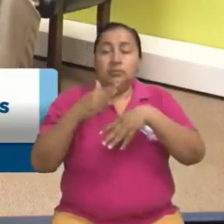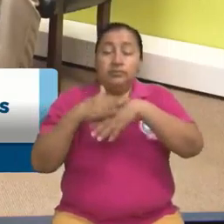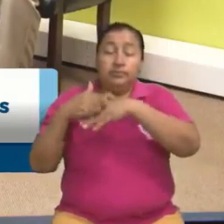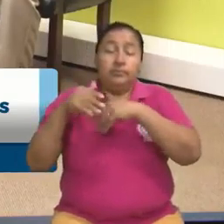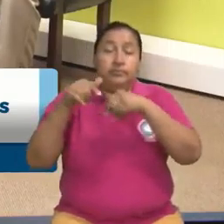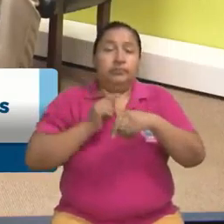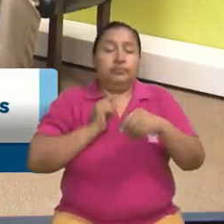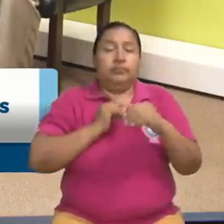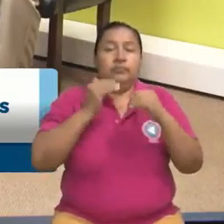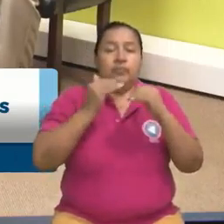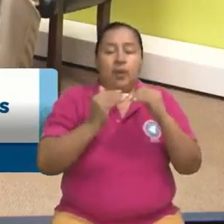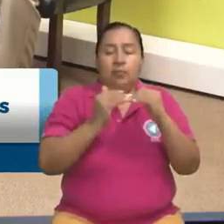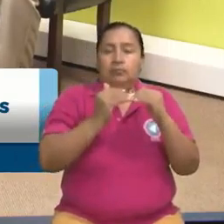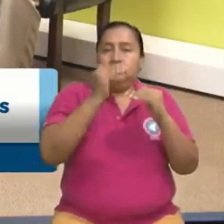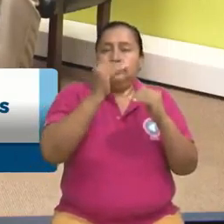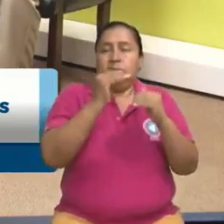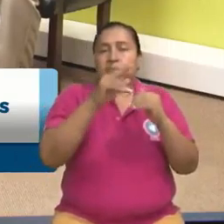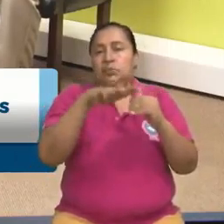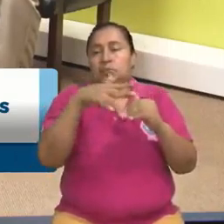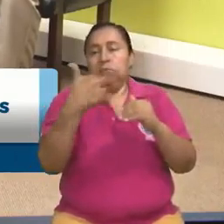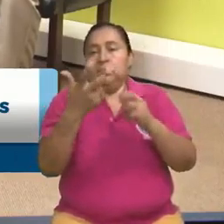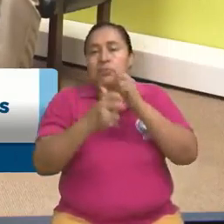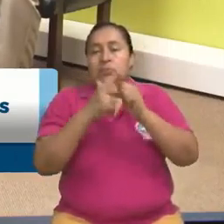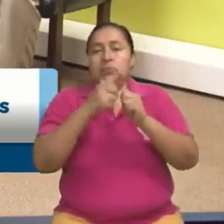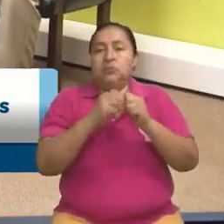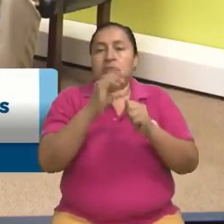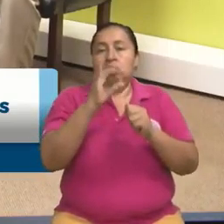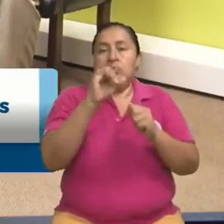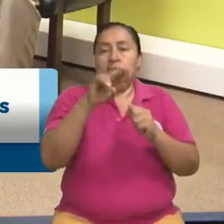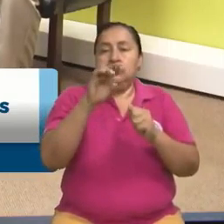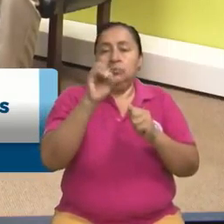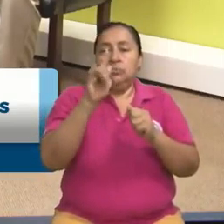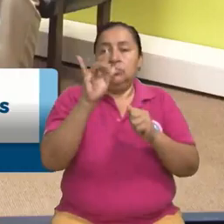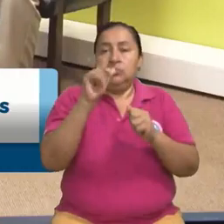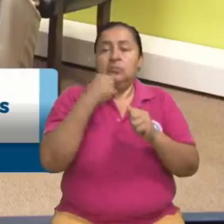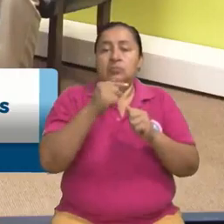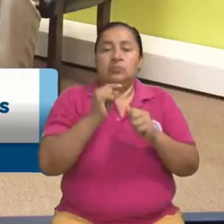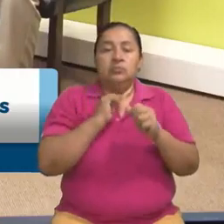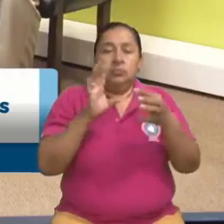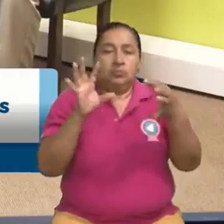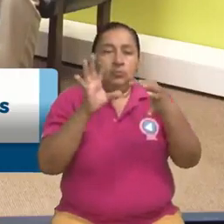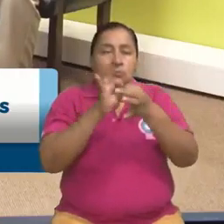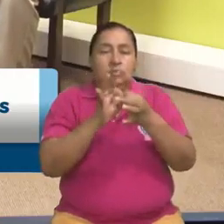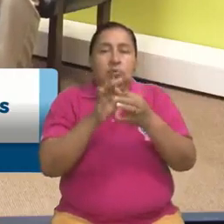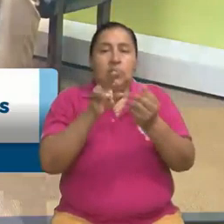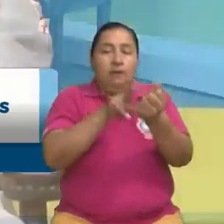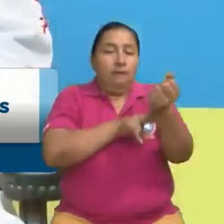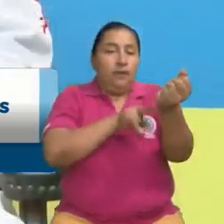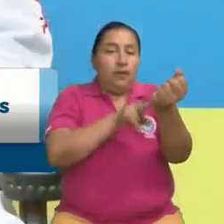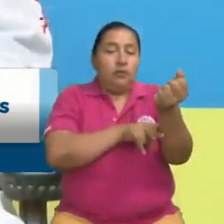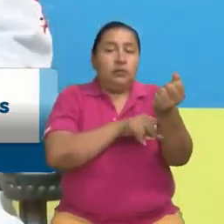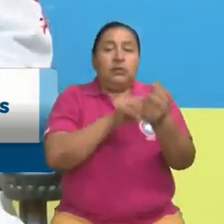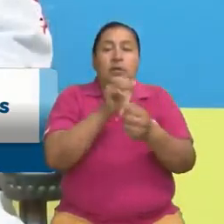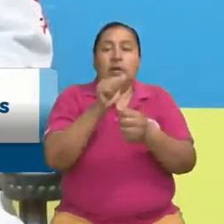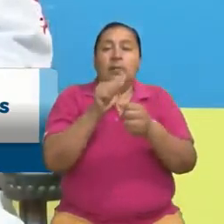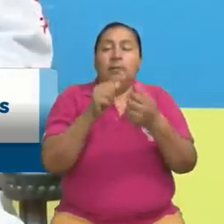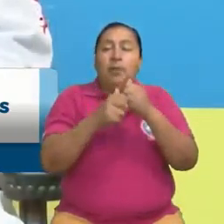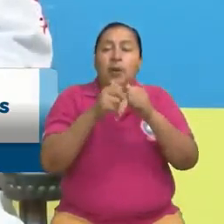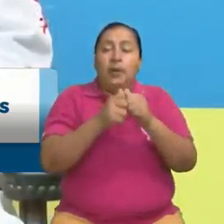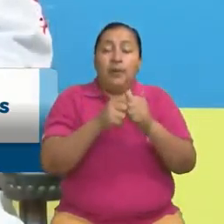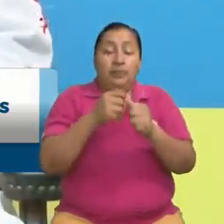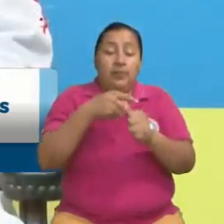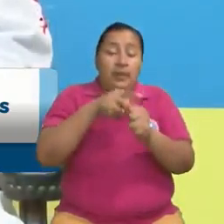hemos tenido un incremento de otra cardiopatía cianógena que es una conexión venosa anómala pulmonar, que es donde las